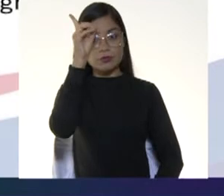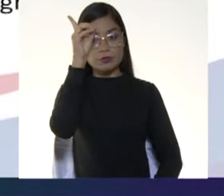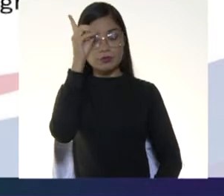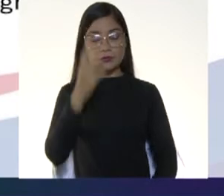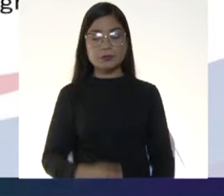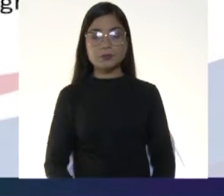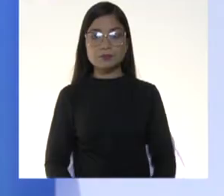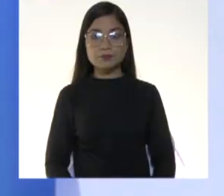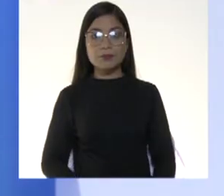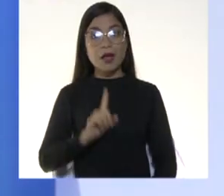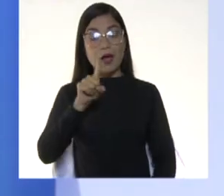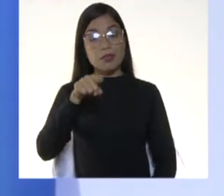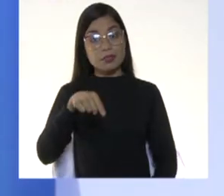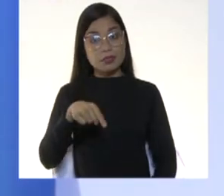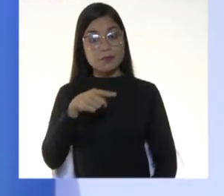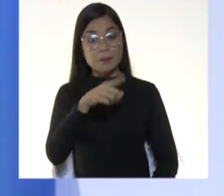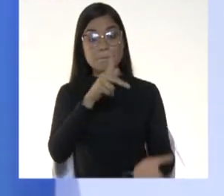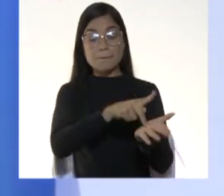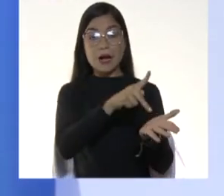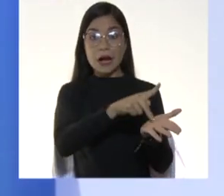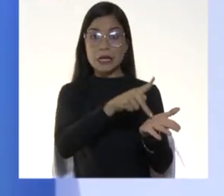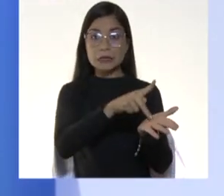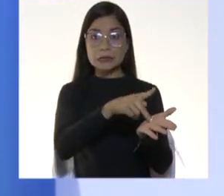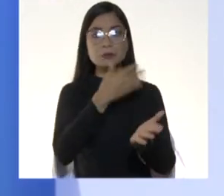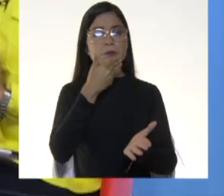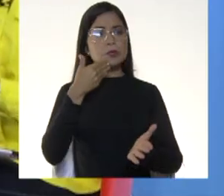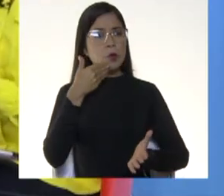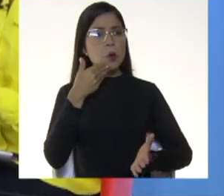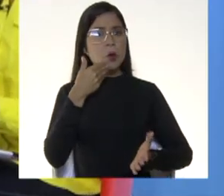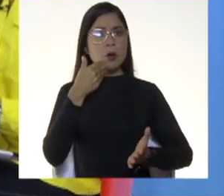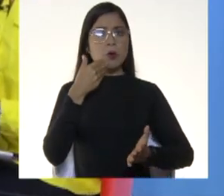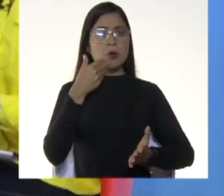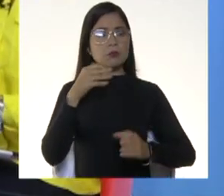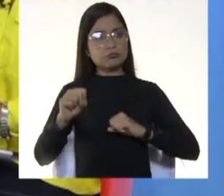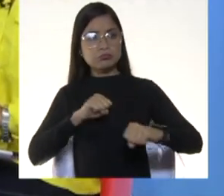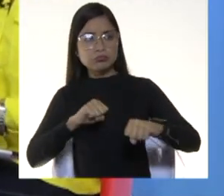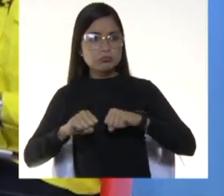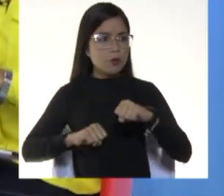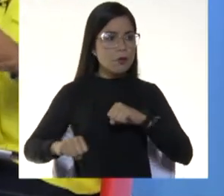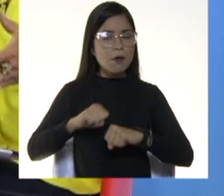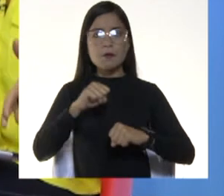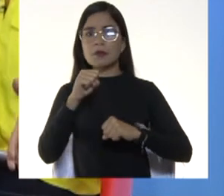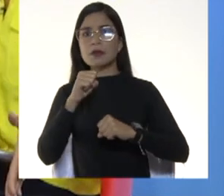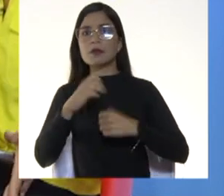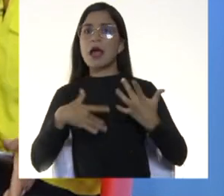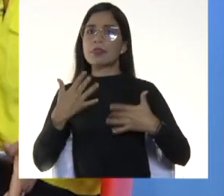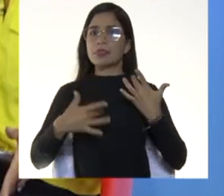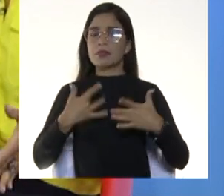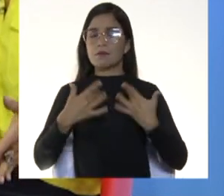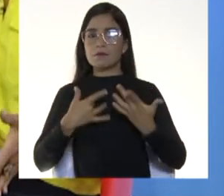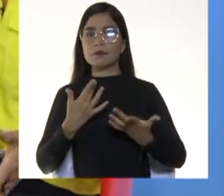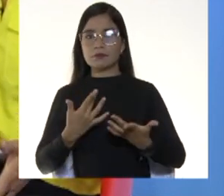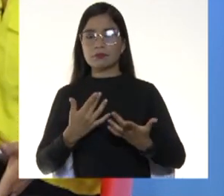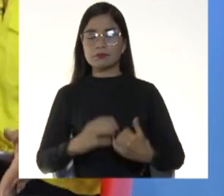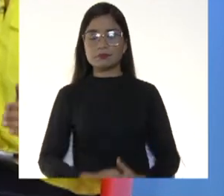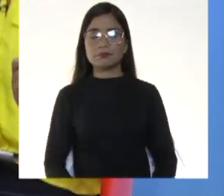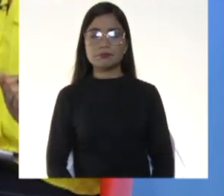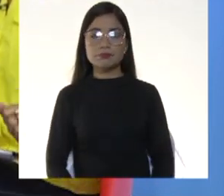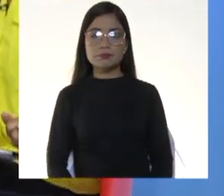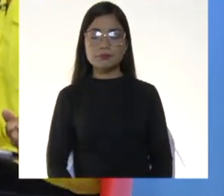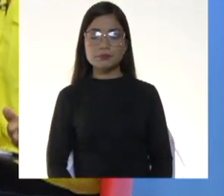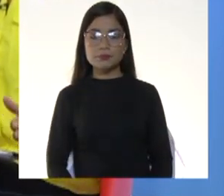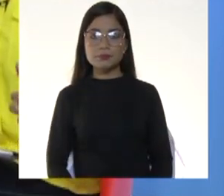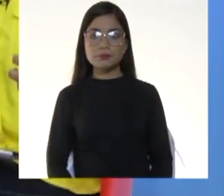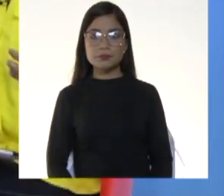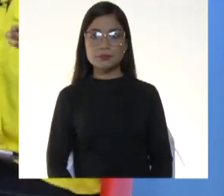institución, sino además participar de manera activa en todas aquellas acciones que desde el plantel, desde el servicio